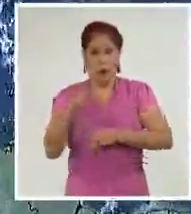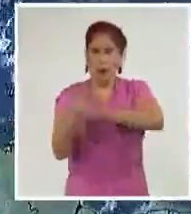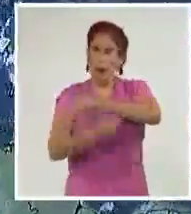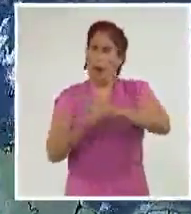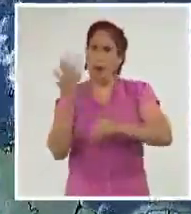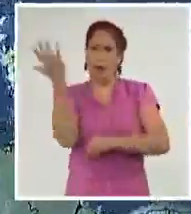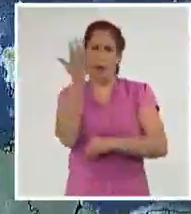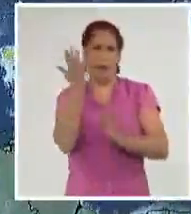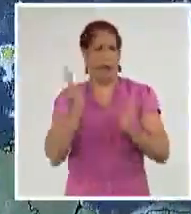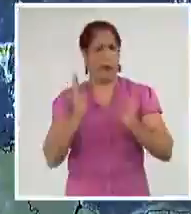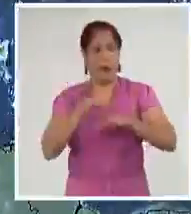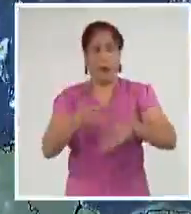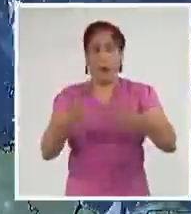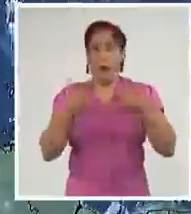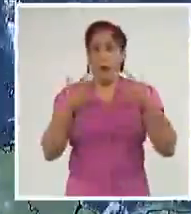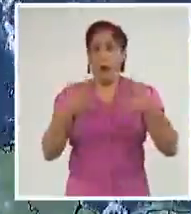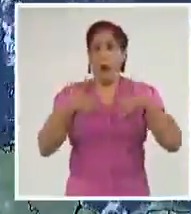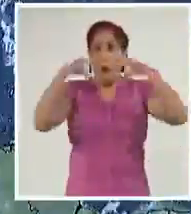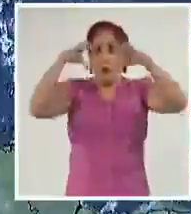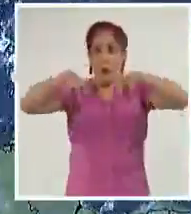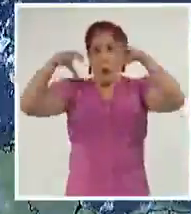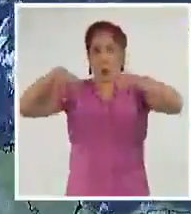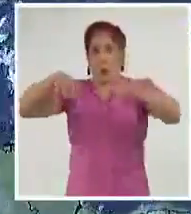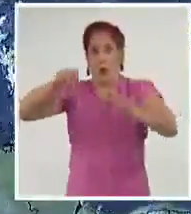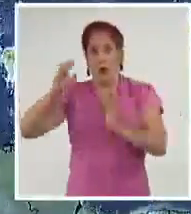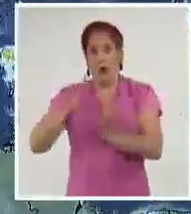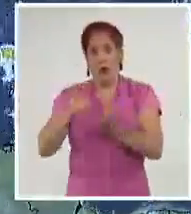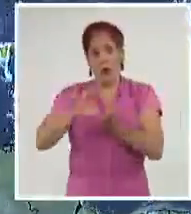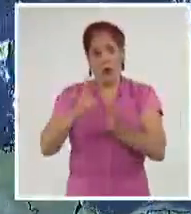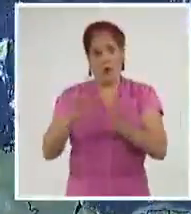tiempo, calor con algunas lluvias en el occidente y centro.